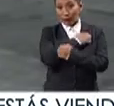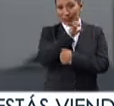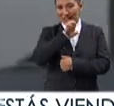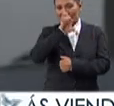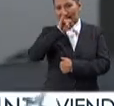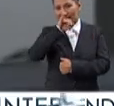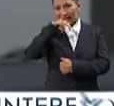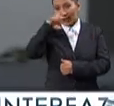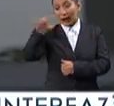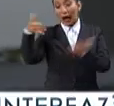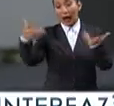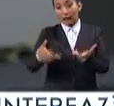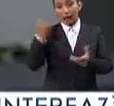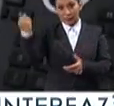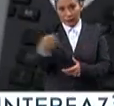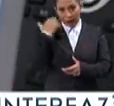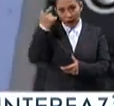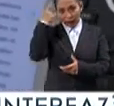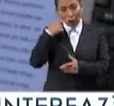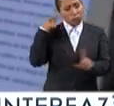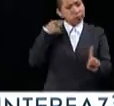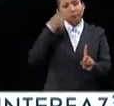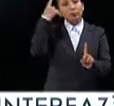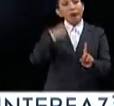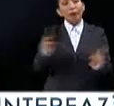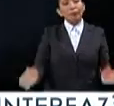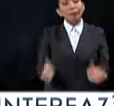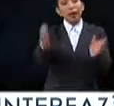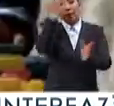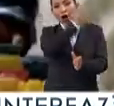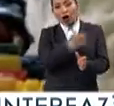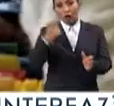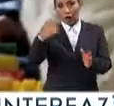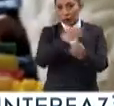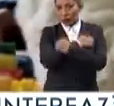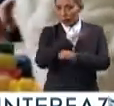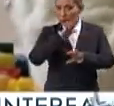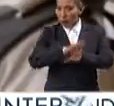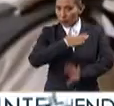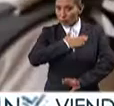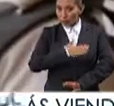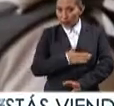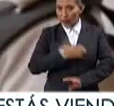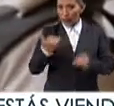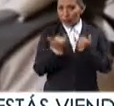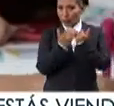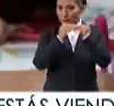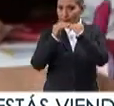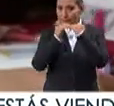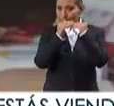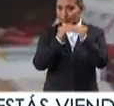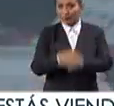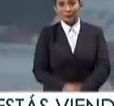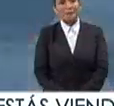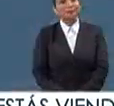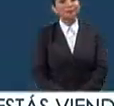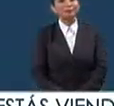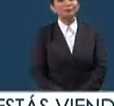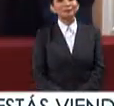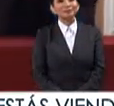lleva a cabo un seminario con el propósito de promover evaluaciones educativas más justas y equitativas